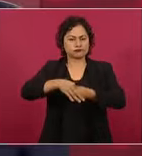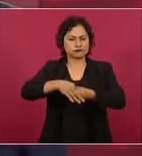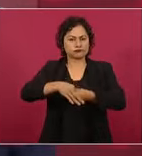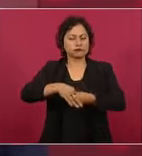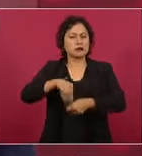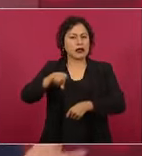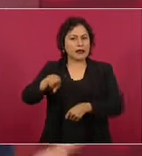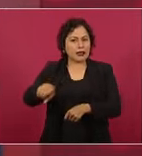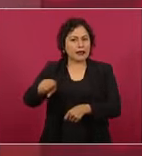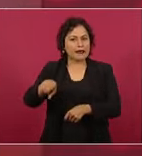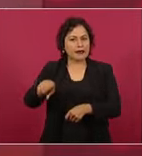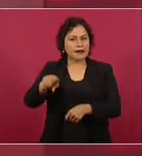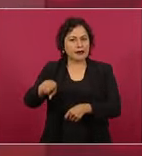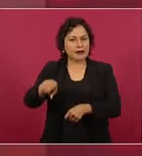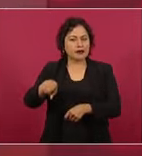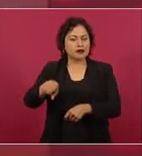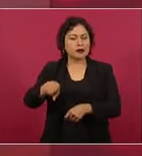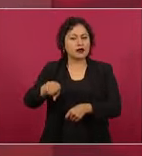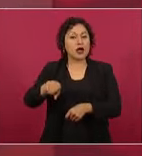que cuando se argumenta